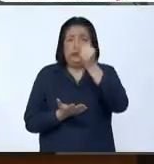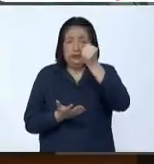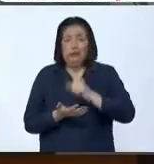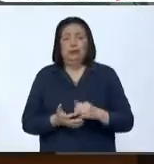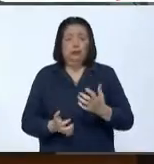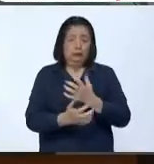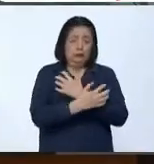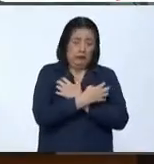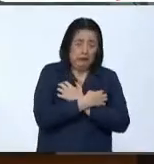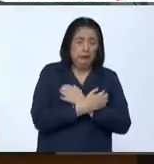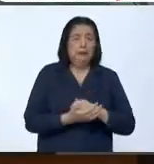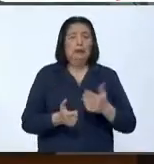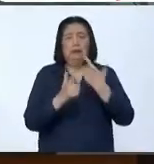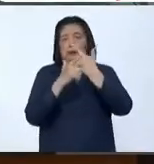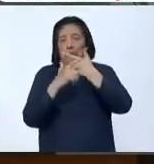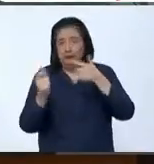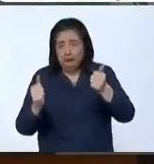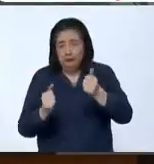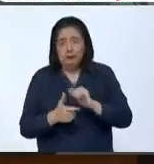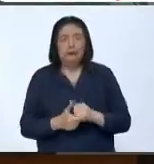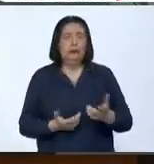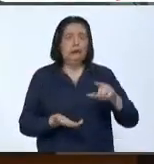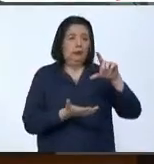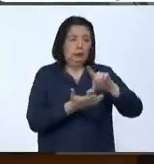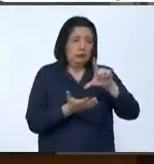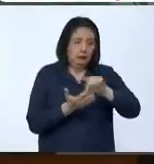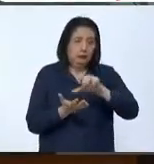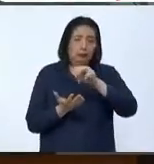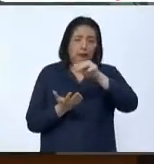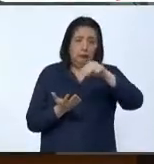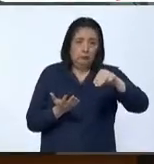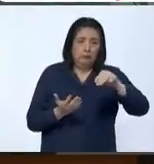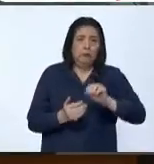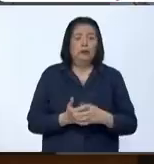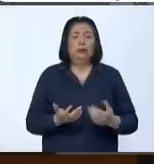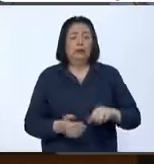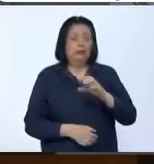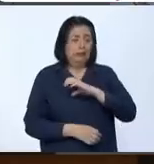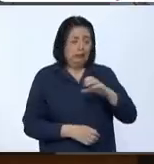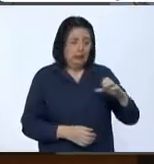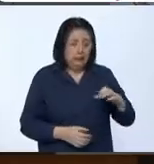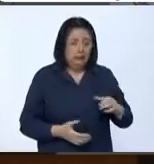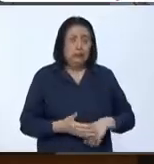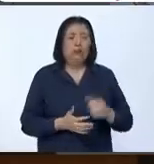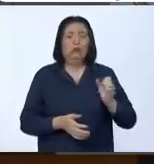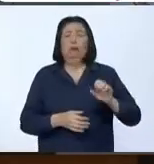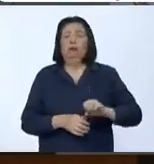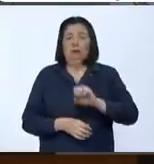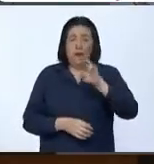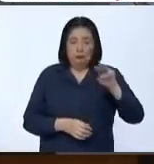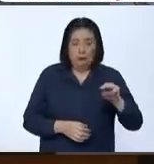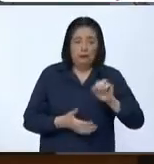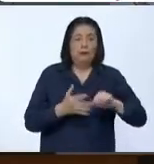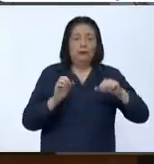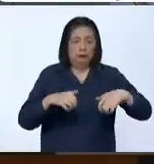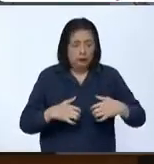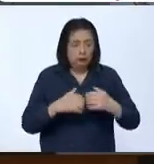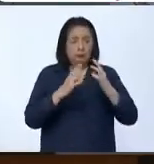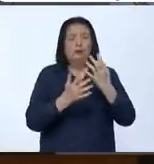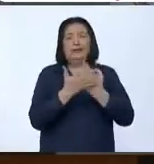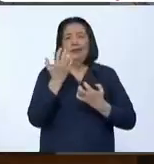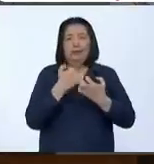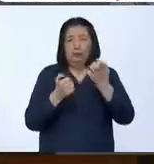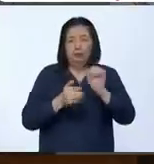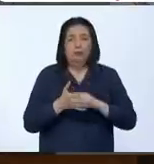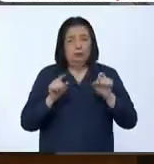lambayeque la libertad Lima metropolitana callao y San Martín para la reactivación económica